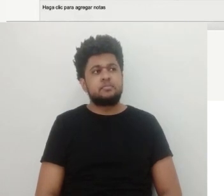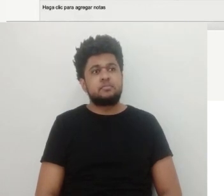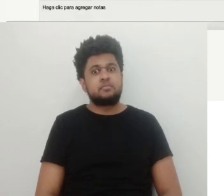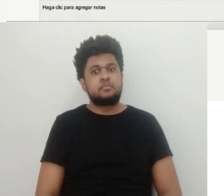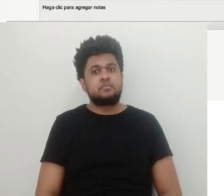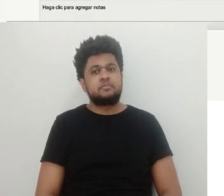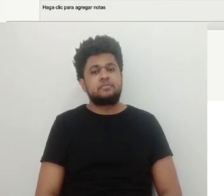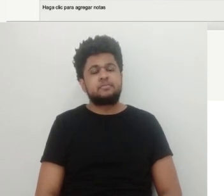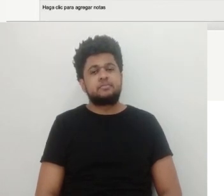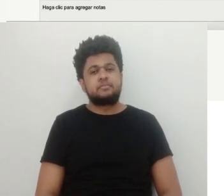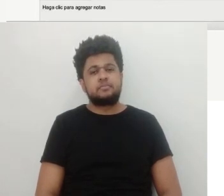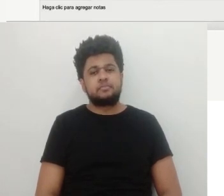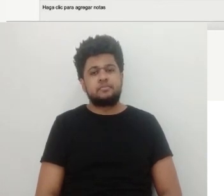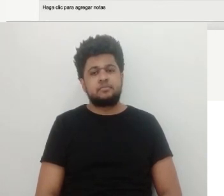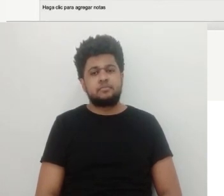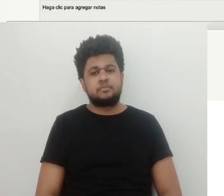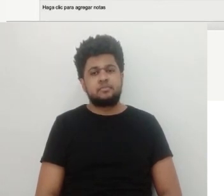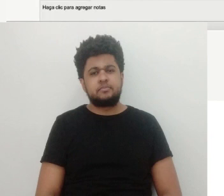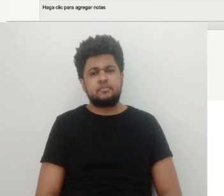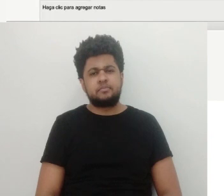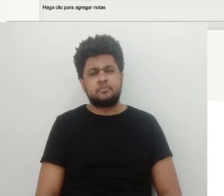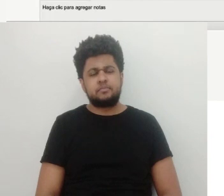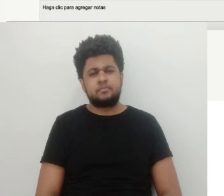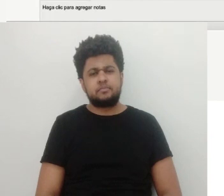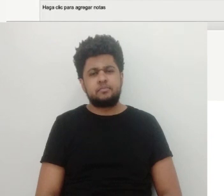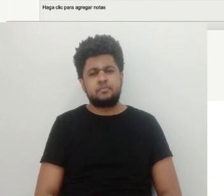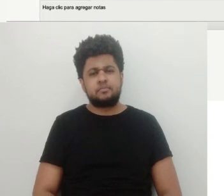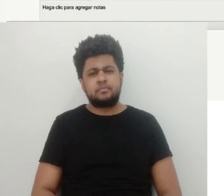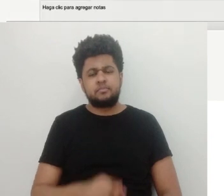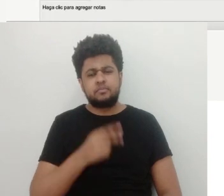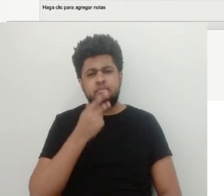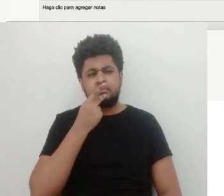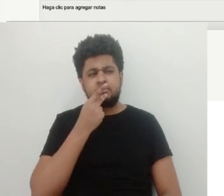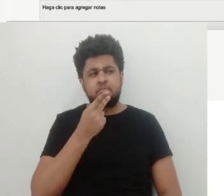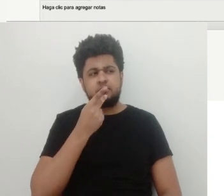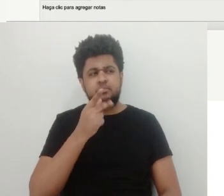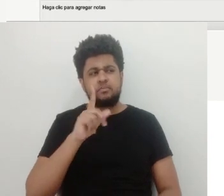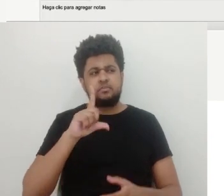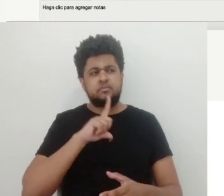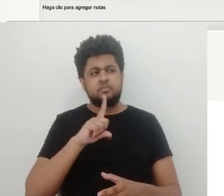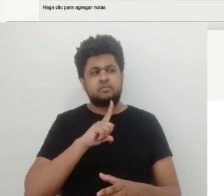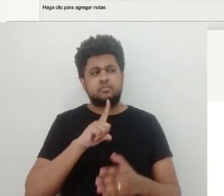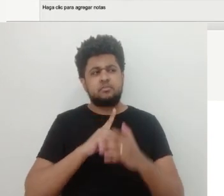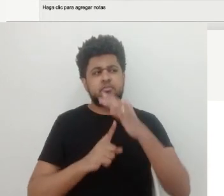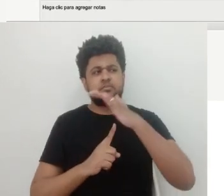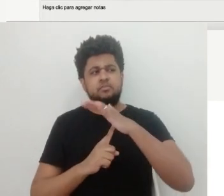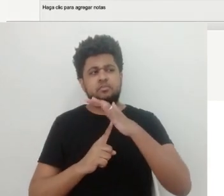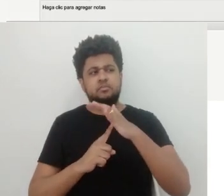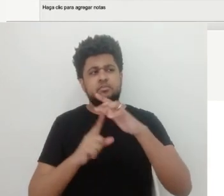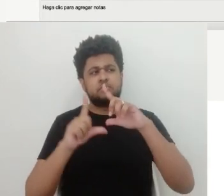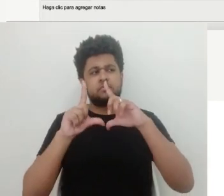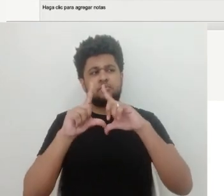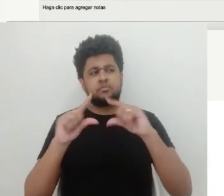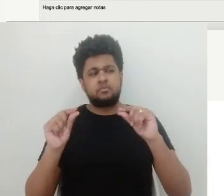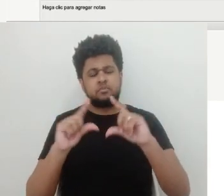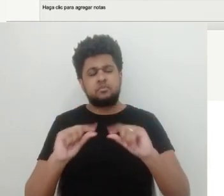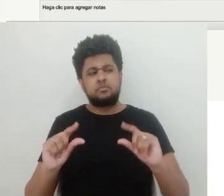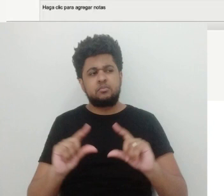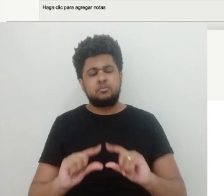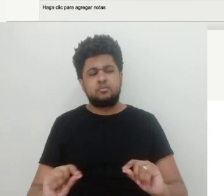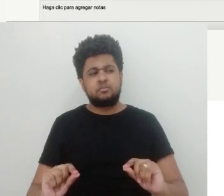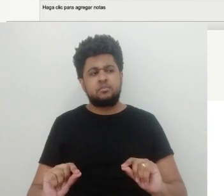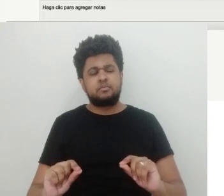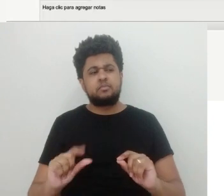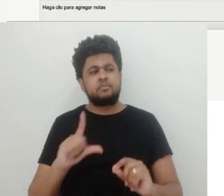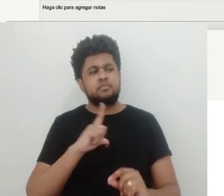de pinos, como he visto escrito por ahí. Ya que nosotras en ese momento nos encontrábamos conversando en una